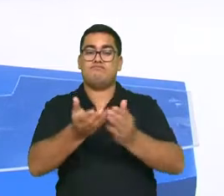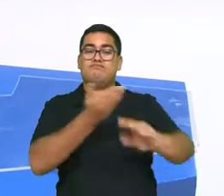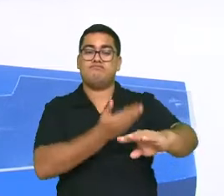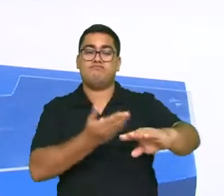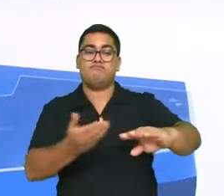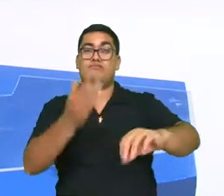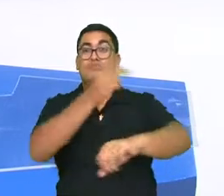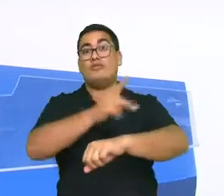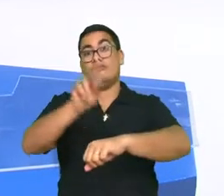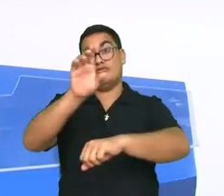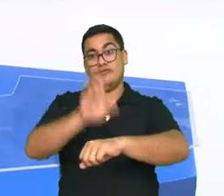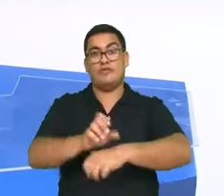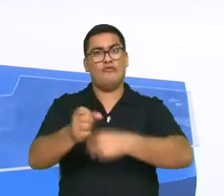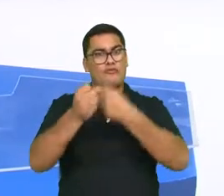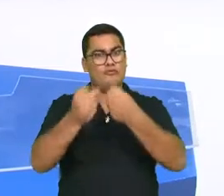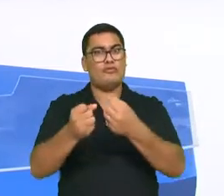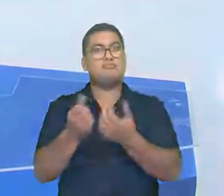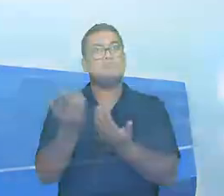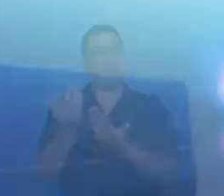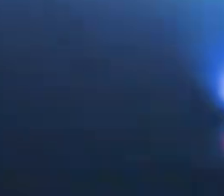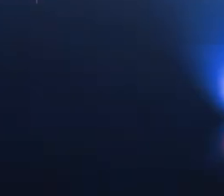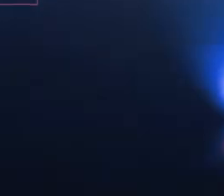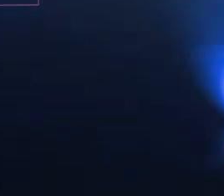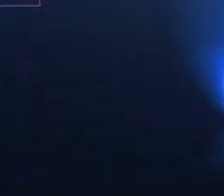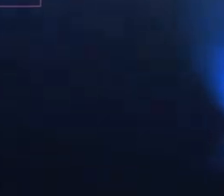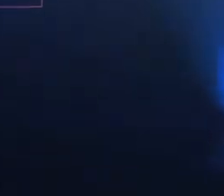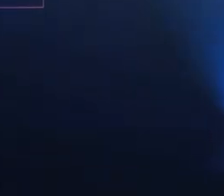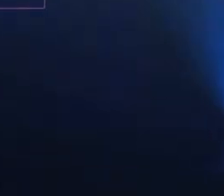de fenómenos climáticos.